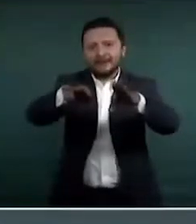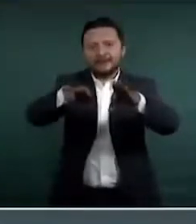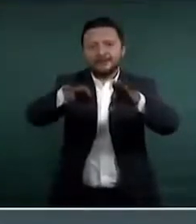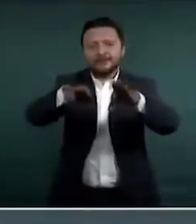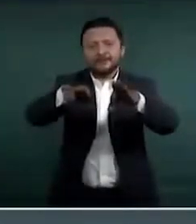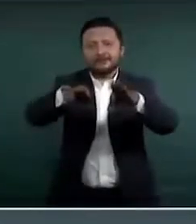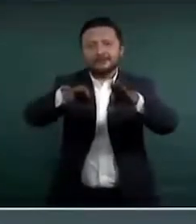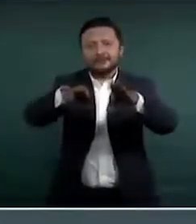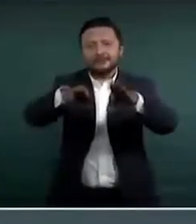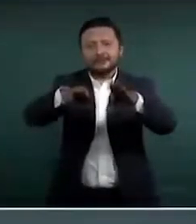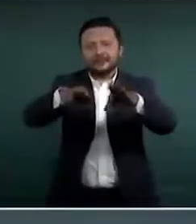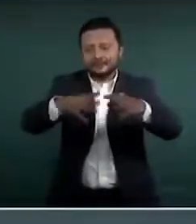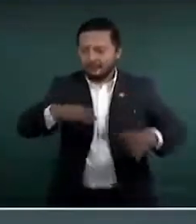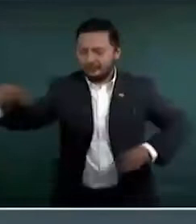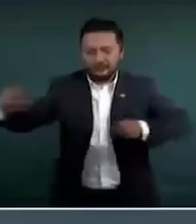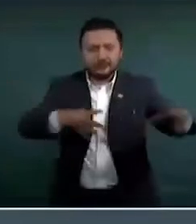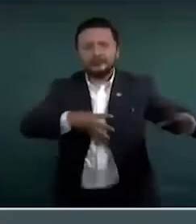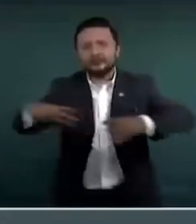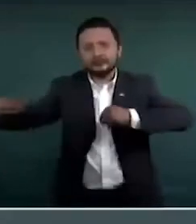por la pandemia.